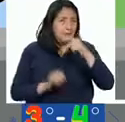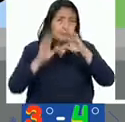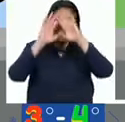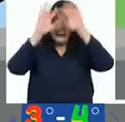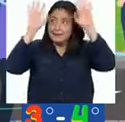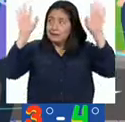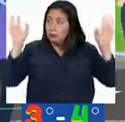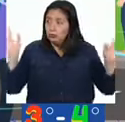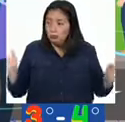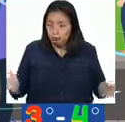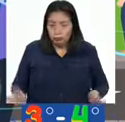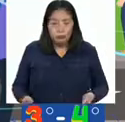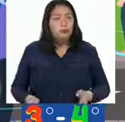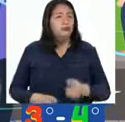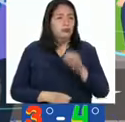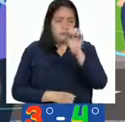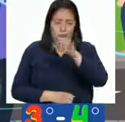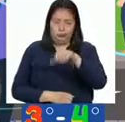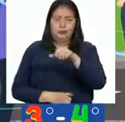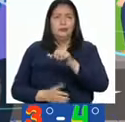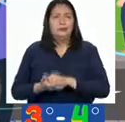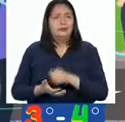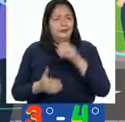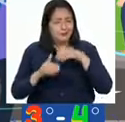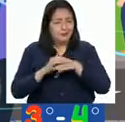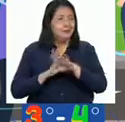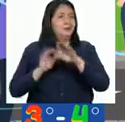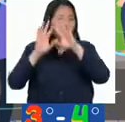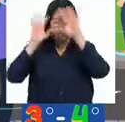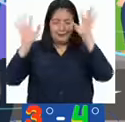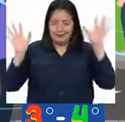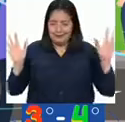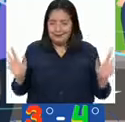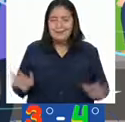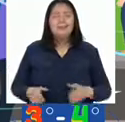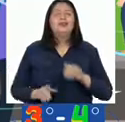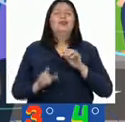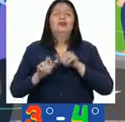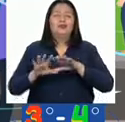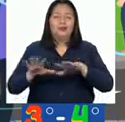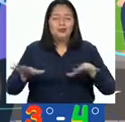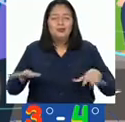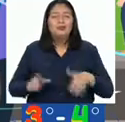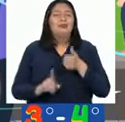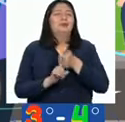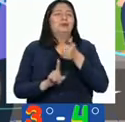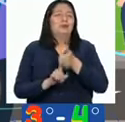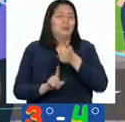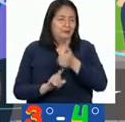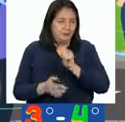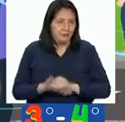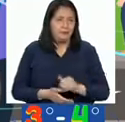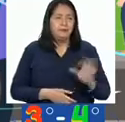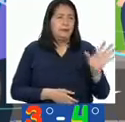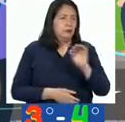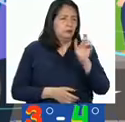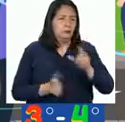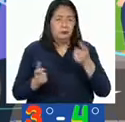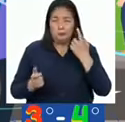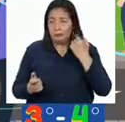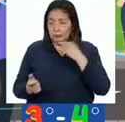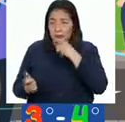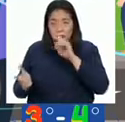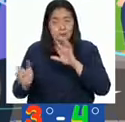que las rodean? Sí. Dentro de este círculo se encuentra su espacio personal y todas y todos lo